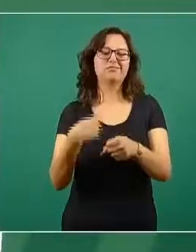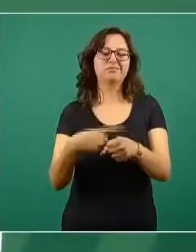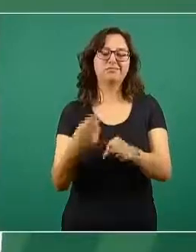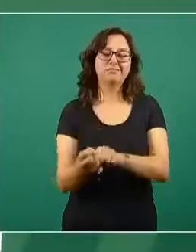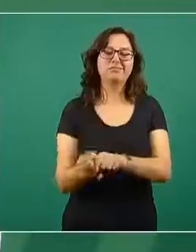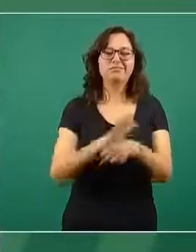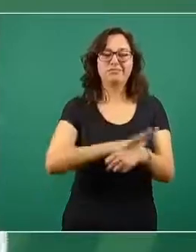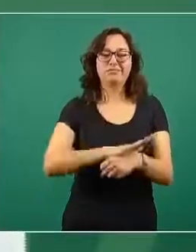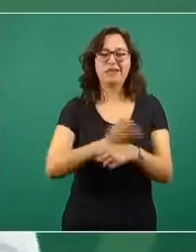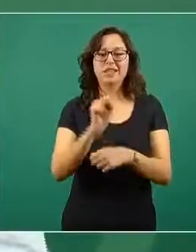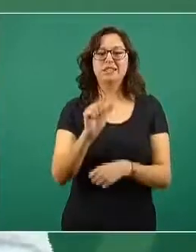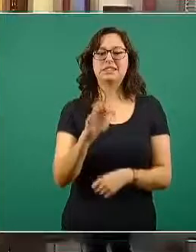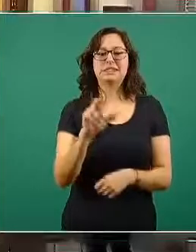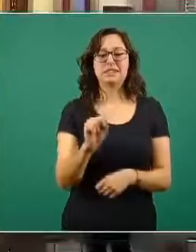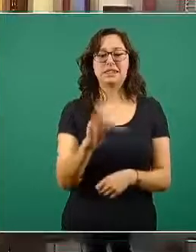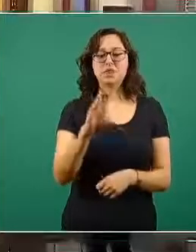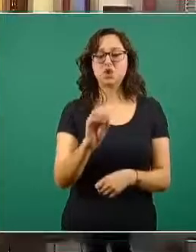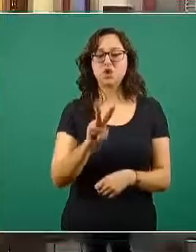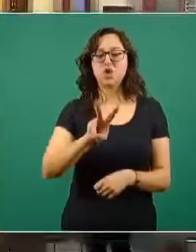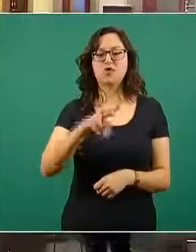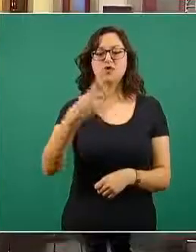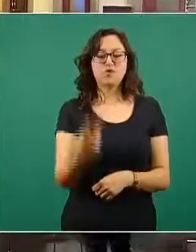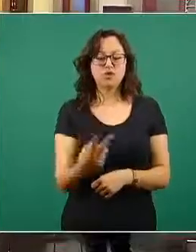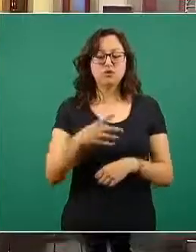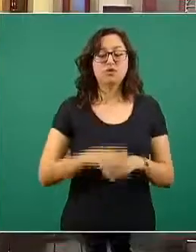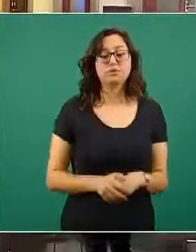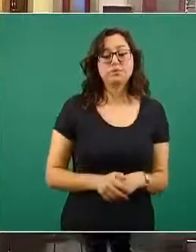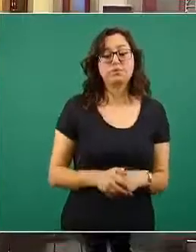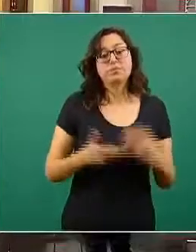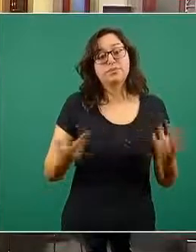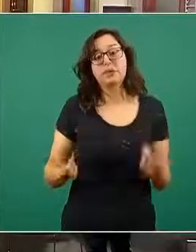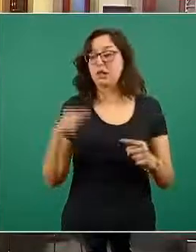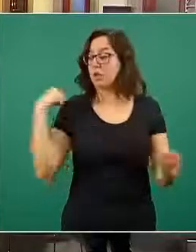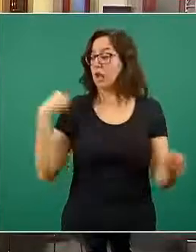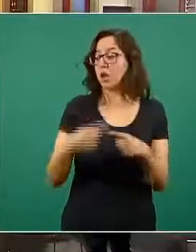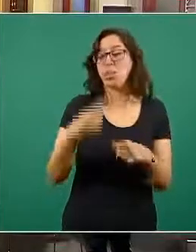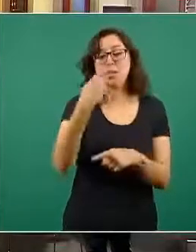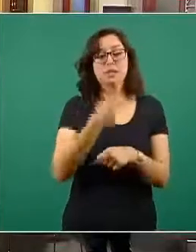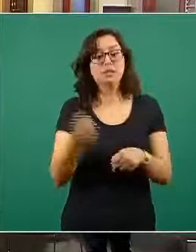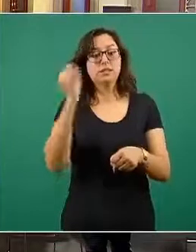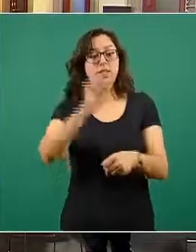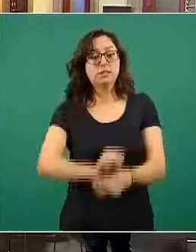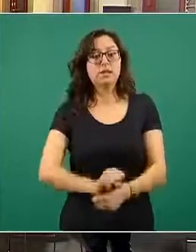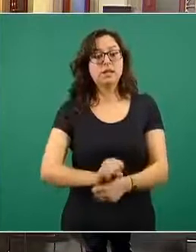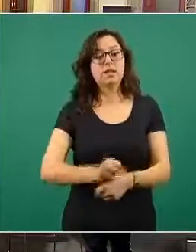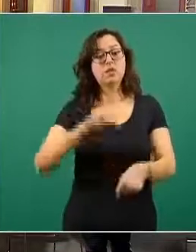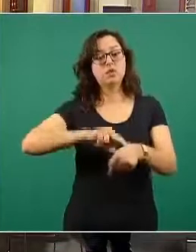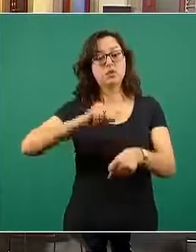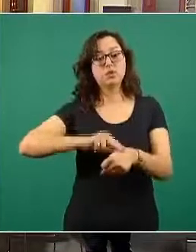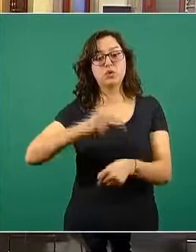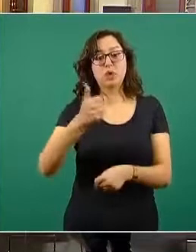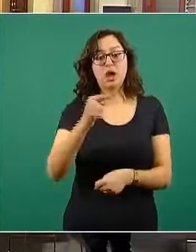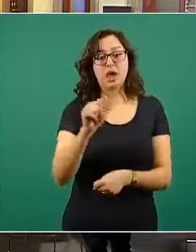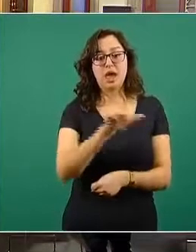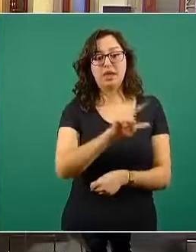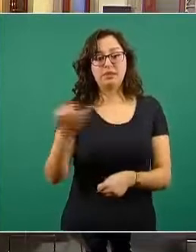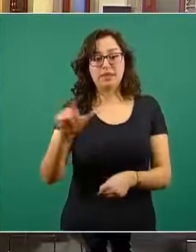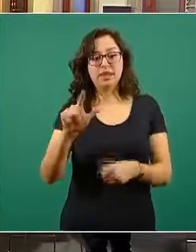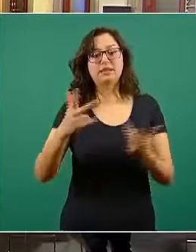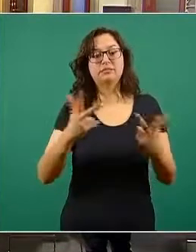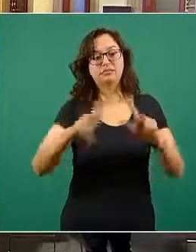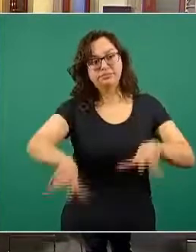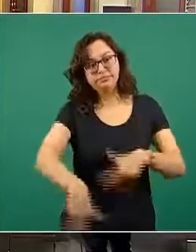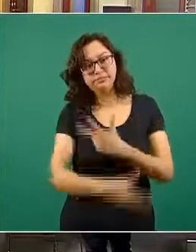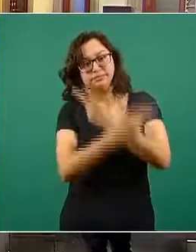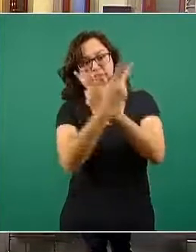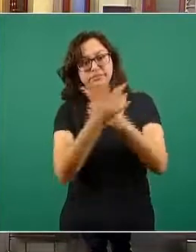Como en últimos días, el doctor Hugo López-Gatell nos acompaña vía remota, por lo que